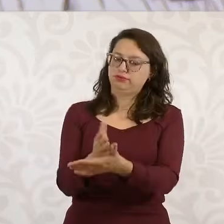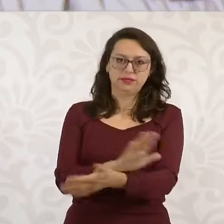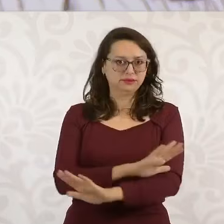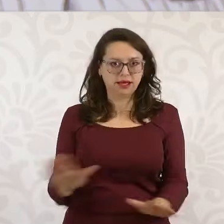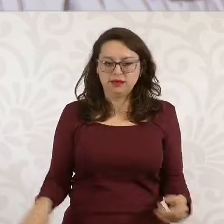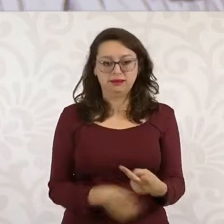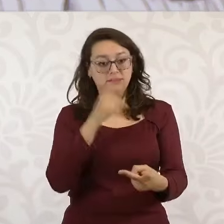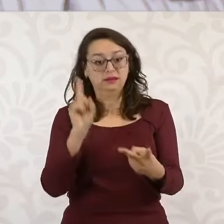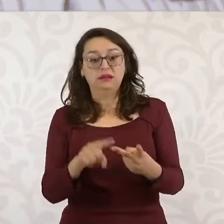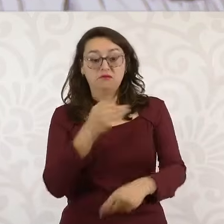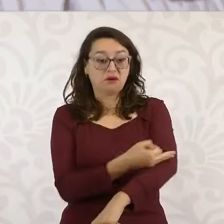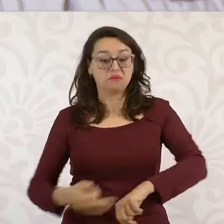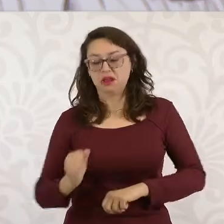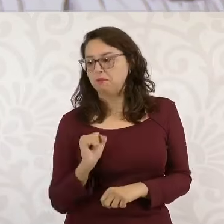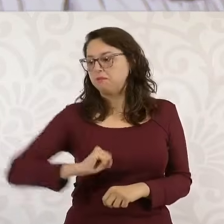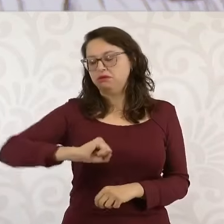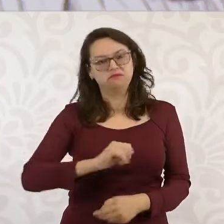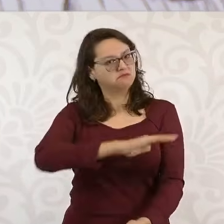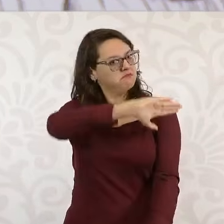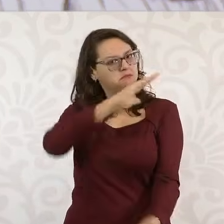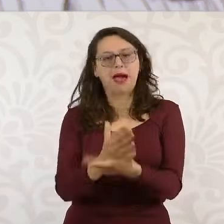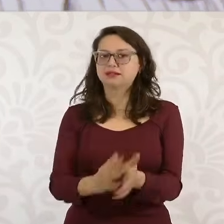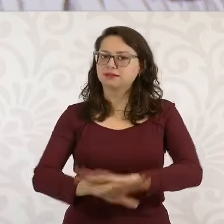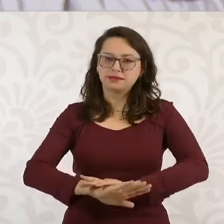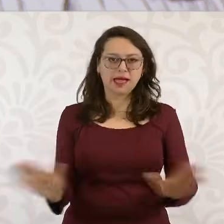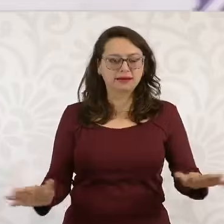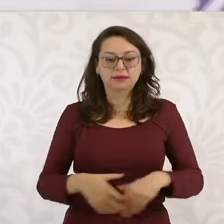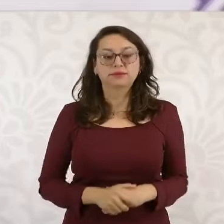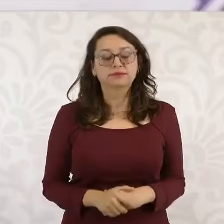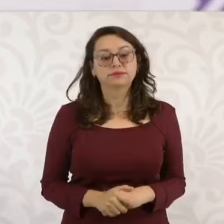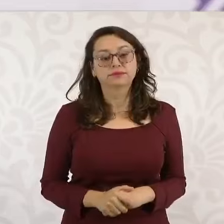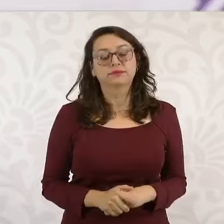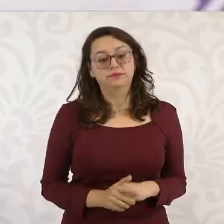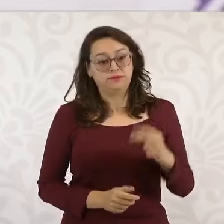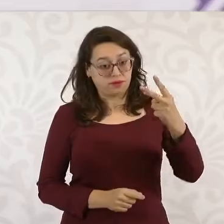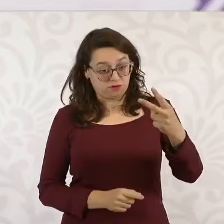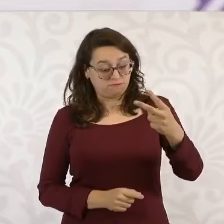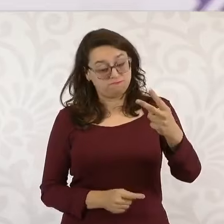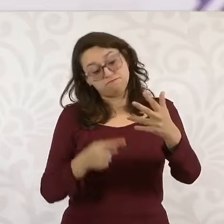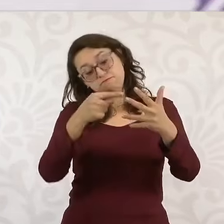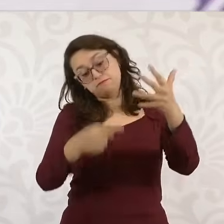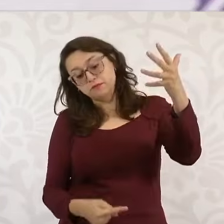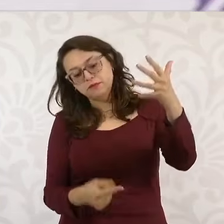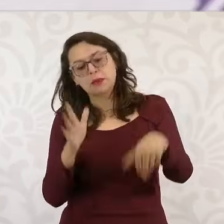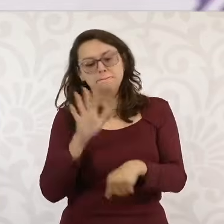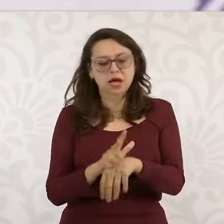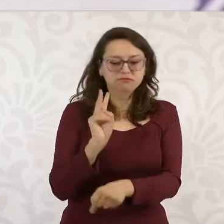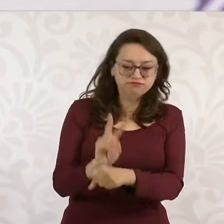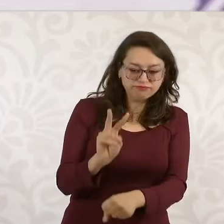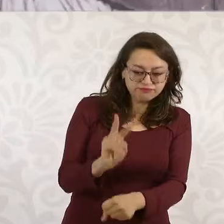ya fue aprobado para el 2030. Lo demás pues tiene que ver con mayor